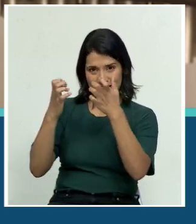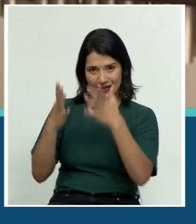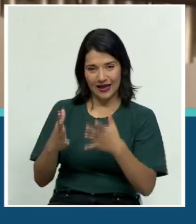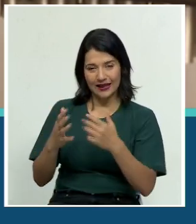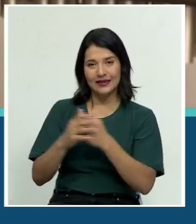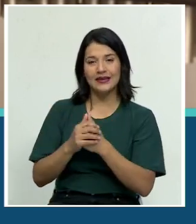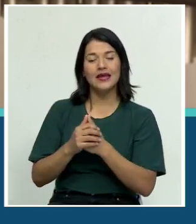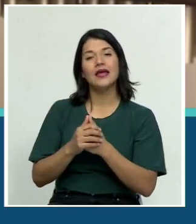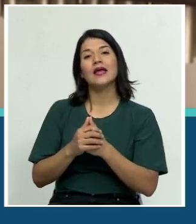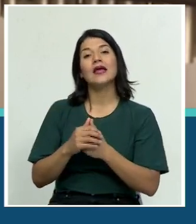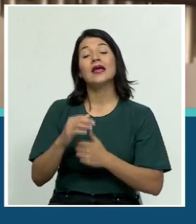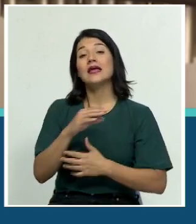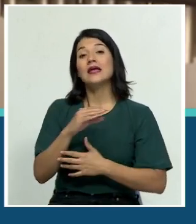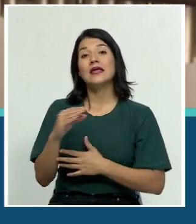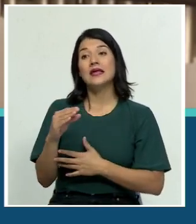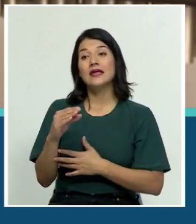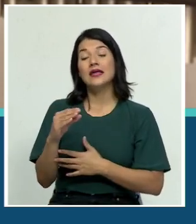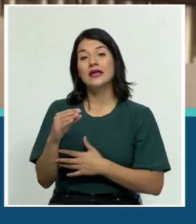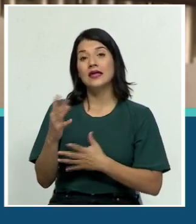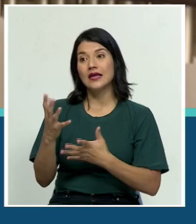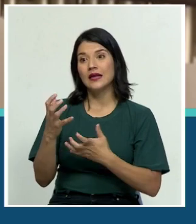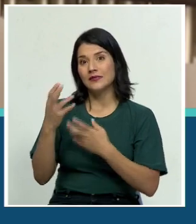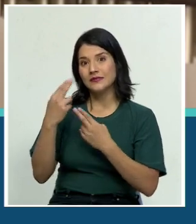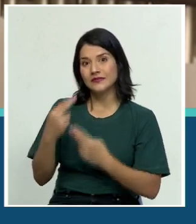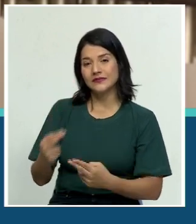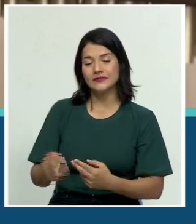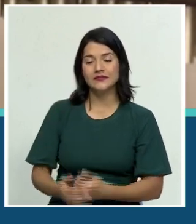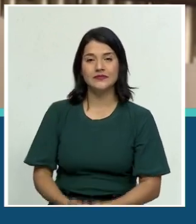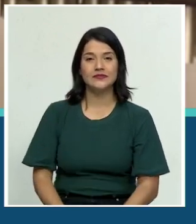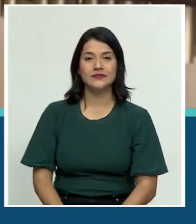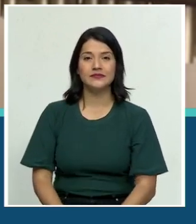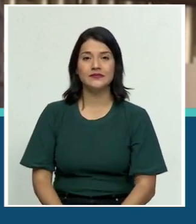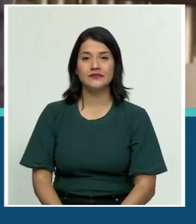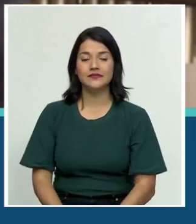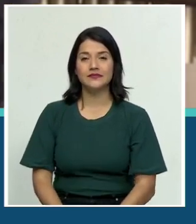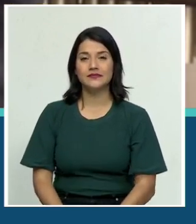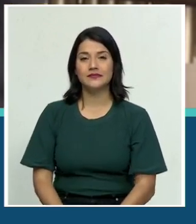Ciudadanos de Honor y en el benemeritazgo.